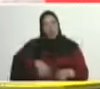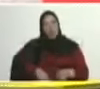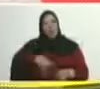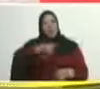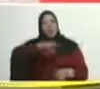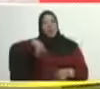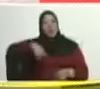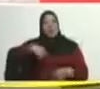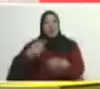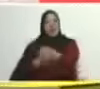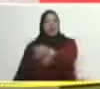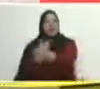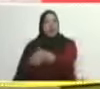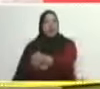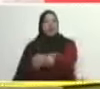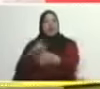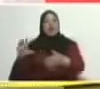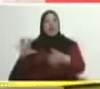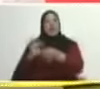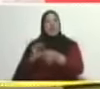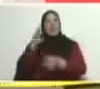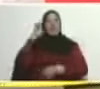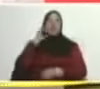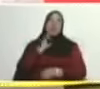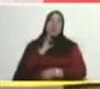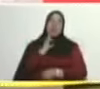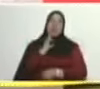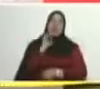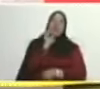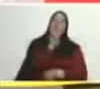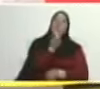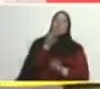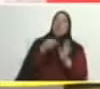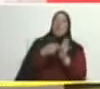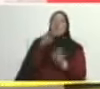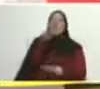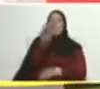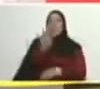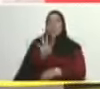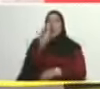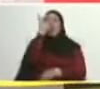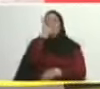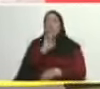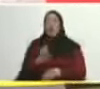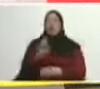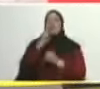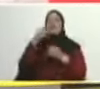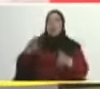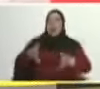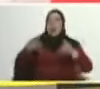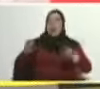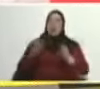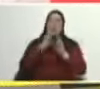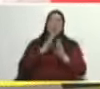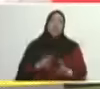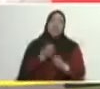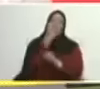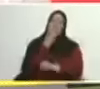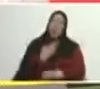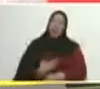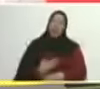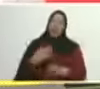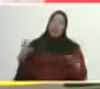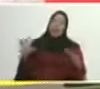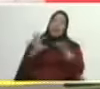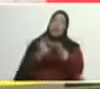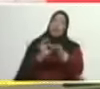ustedes, hermanos de la Alianza Bolivariana, que 2024 será también un año de triunfos y resultados, de